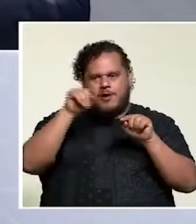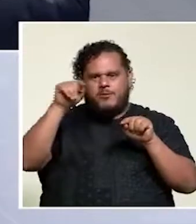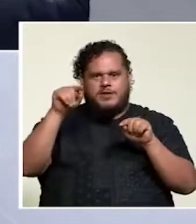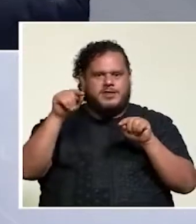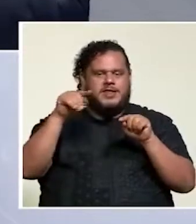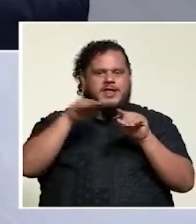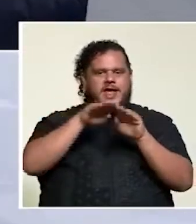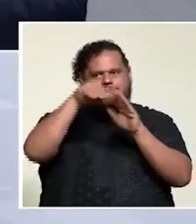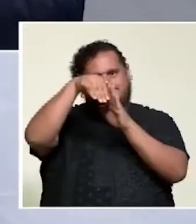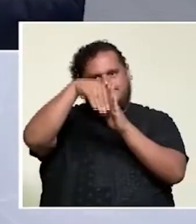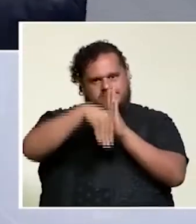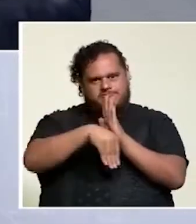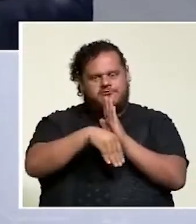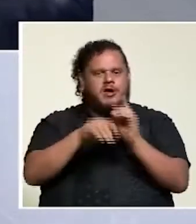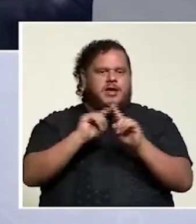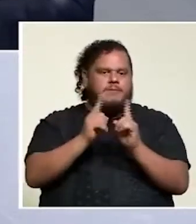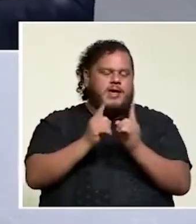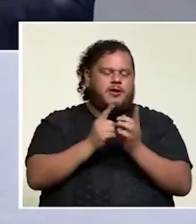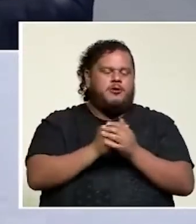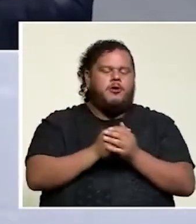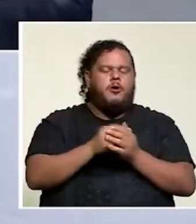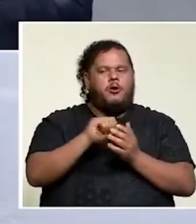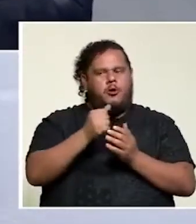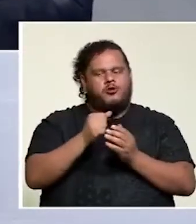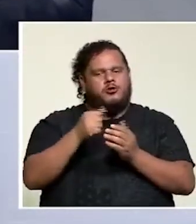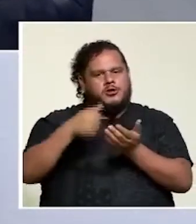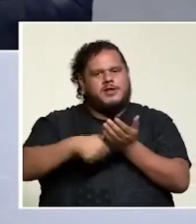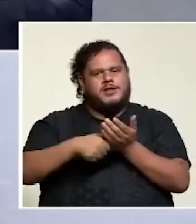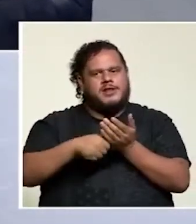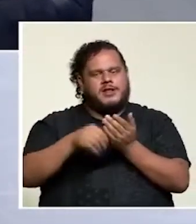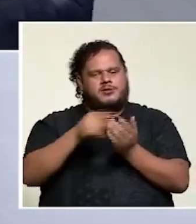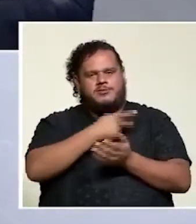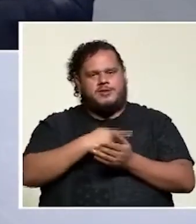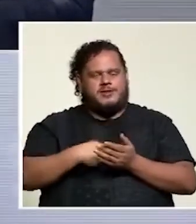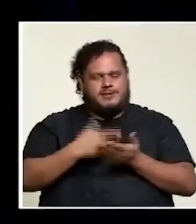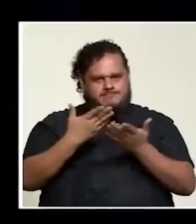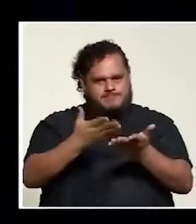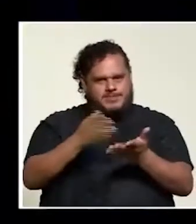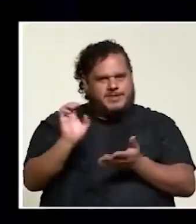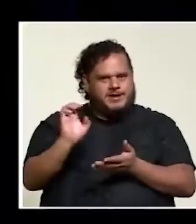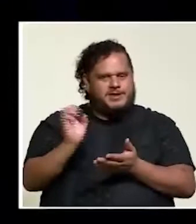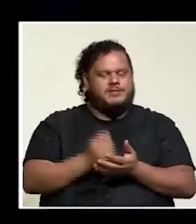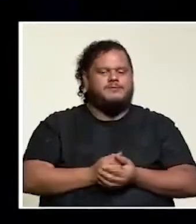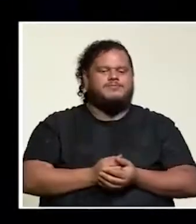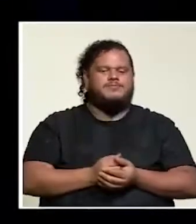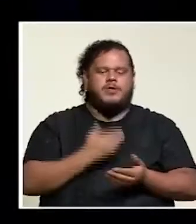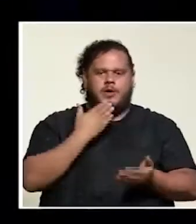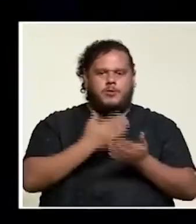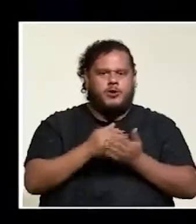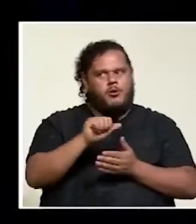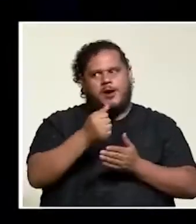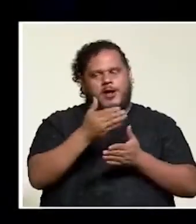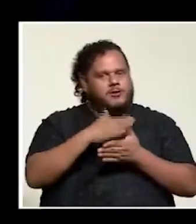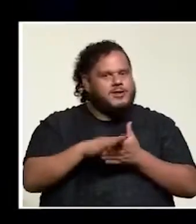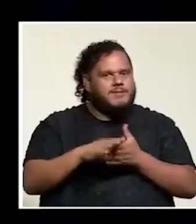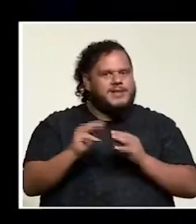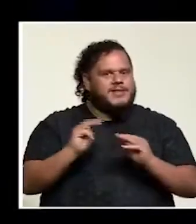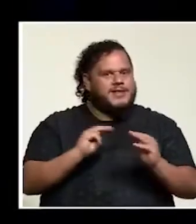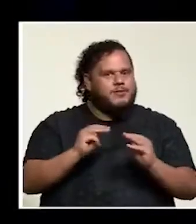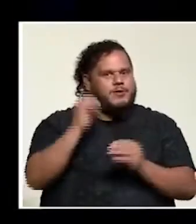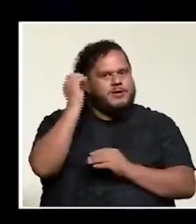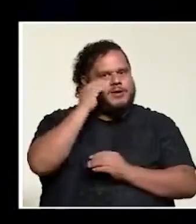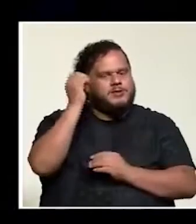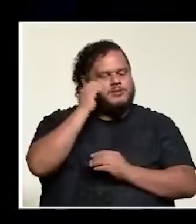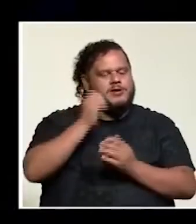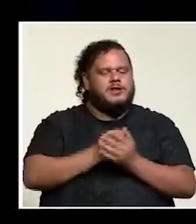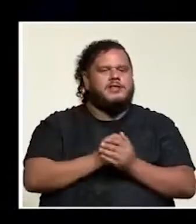insuficiente por supuesto, pero sí por encima de otros candidatos presidenciales. Adelante, Ernesto. Bueno, la otra parte que mueve las